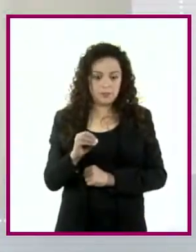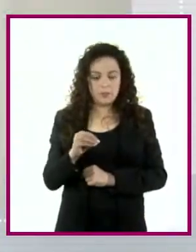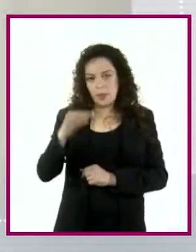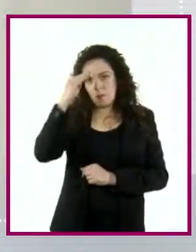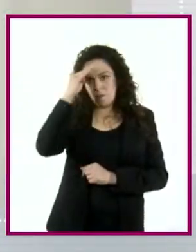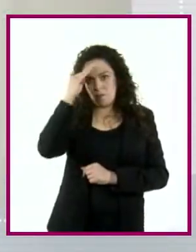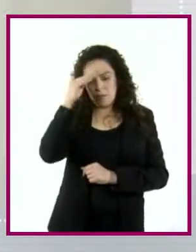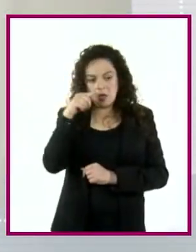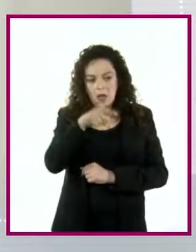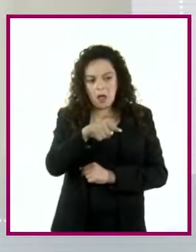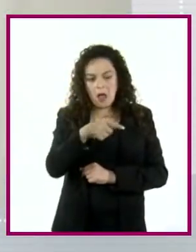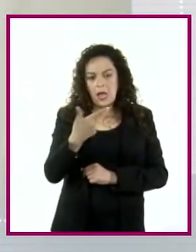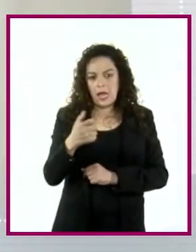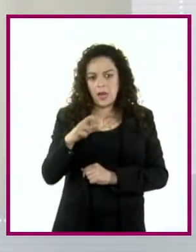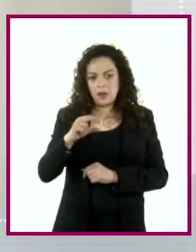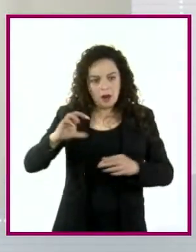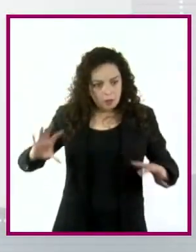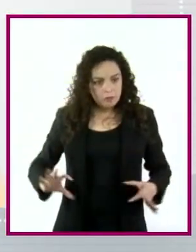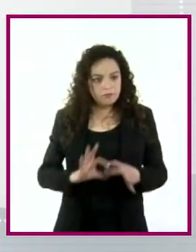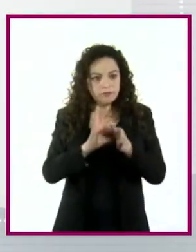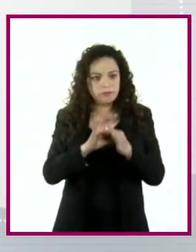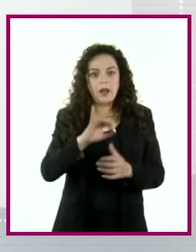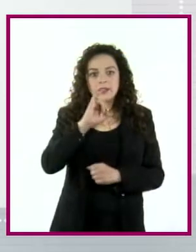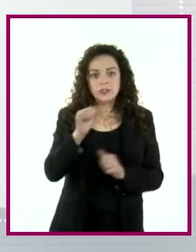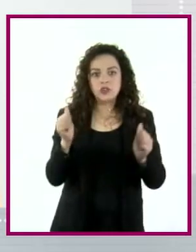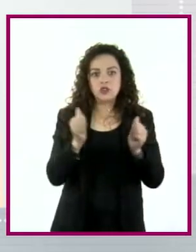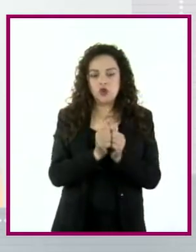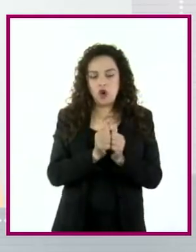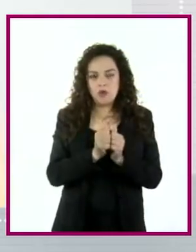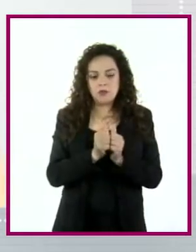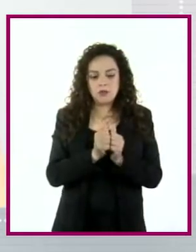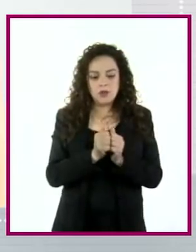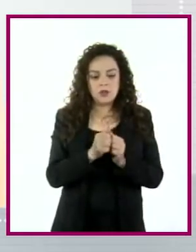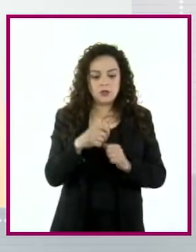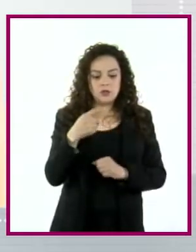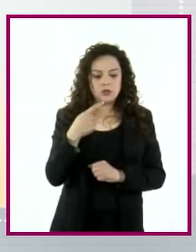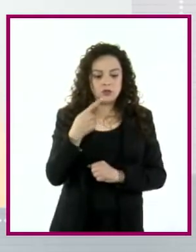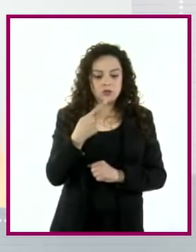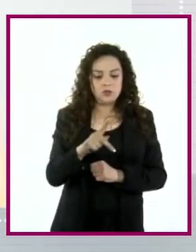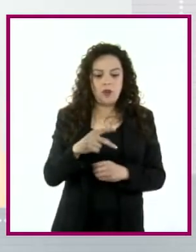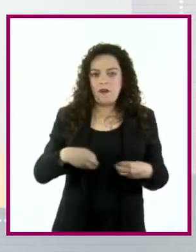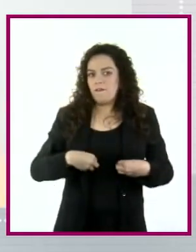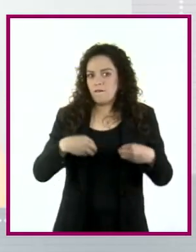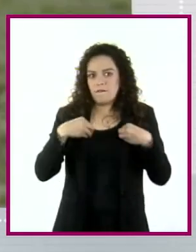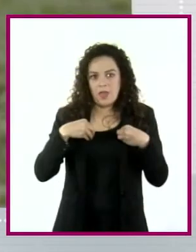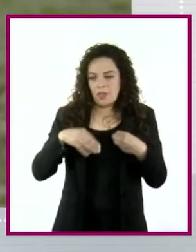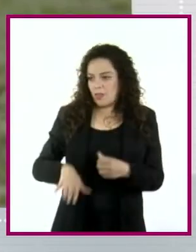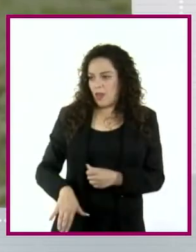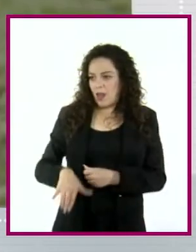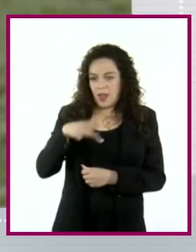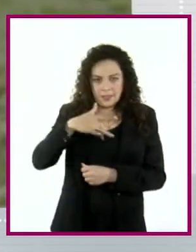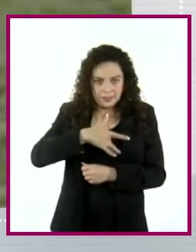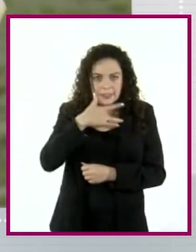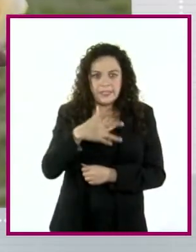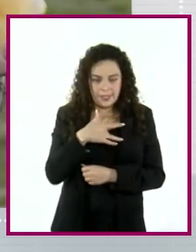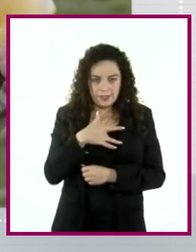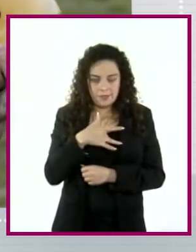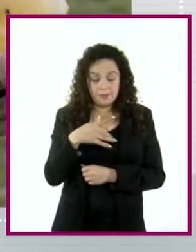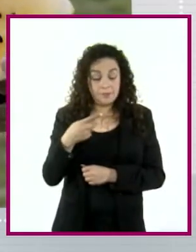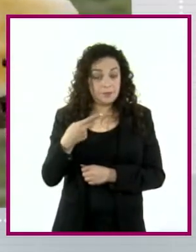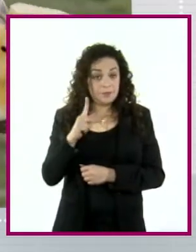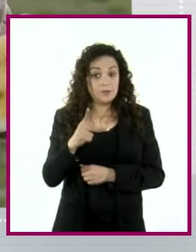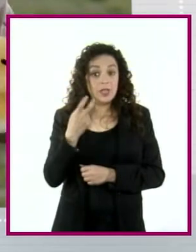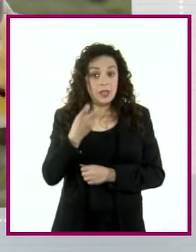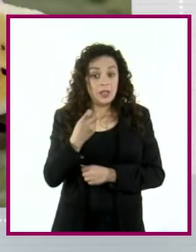su género corresponde, el género impuesto corresponde al género vivido. Y esto implica que no les damos